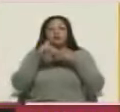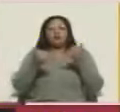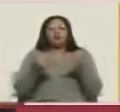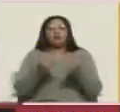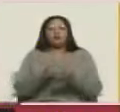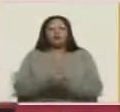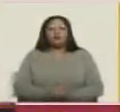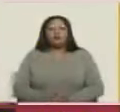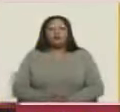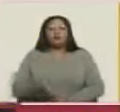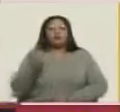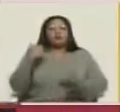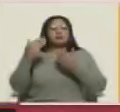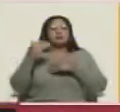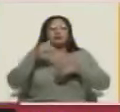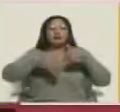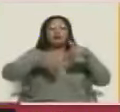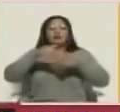en las pasadas elecciones.